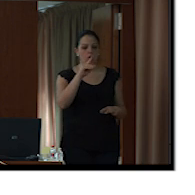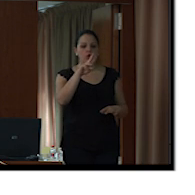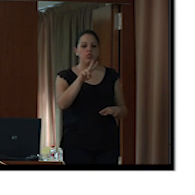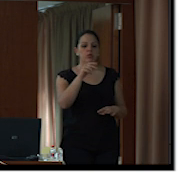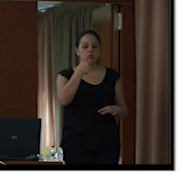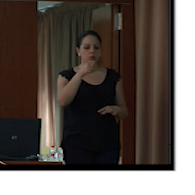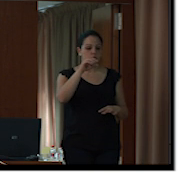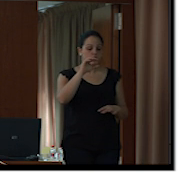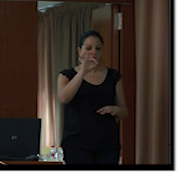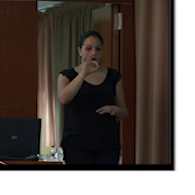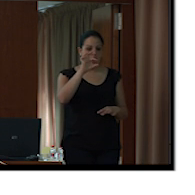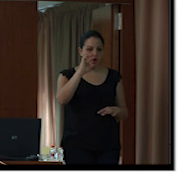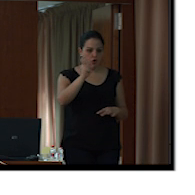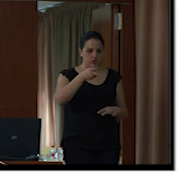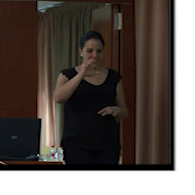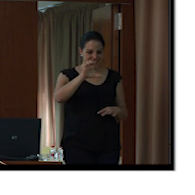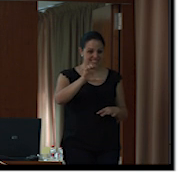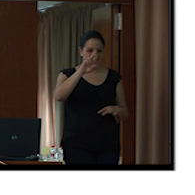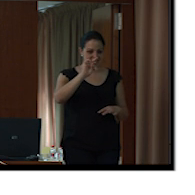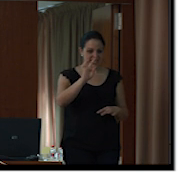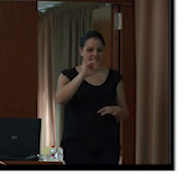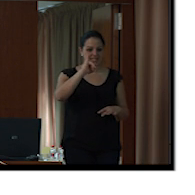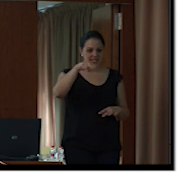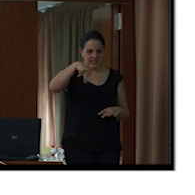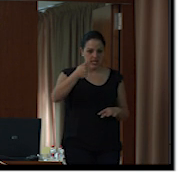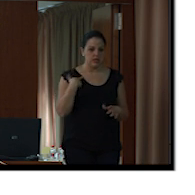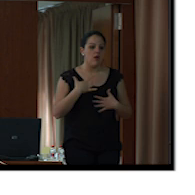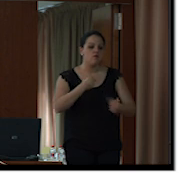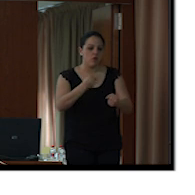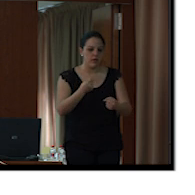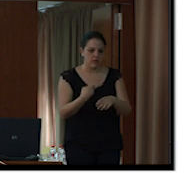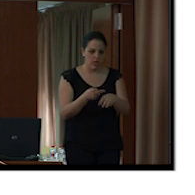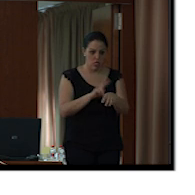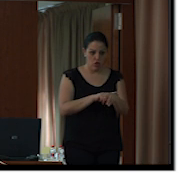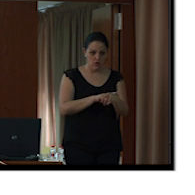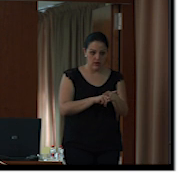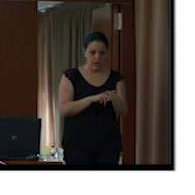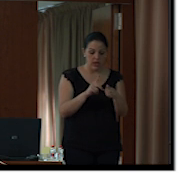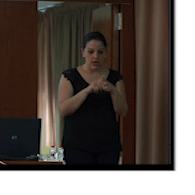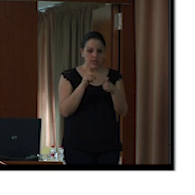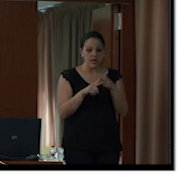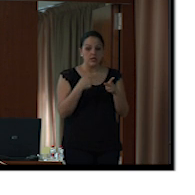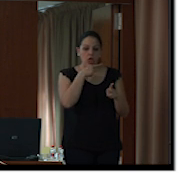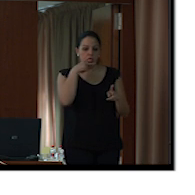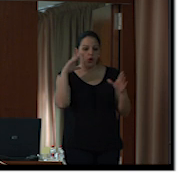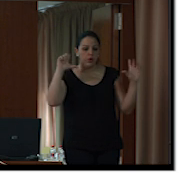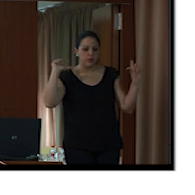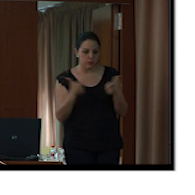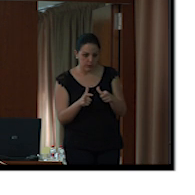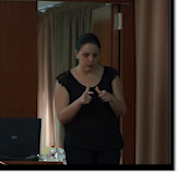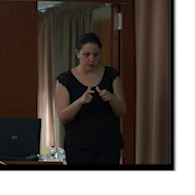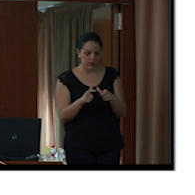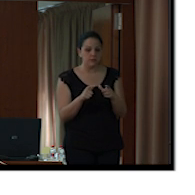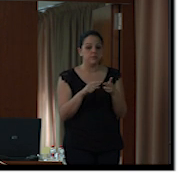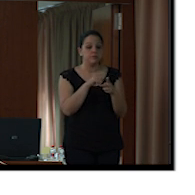duoxetina, porque es mucho más potente, produce más reducción del dolor, mejora el ánimo y se